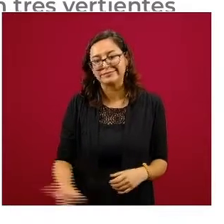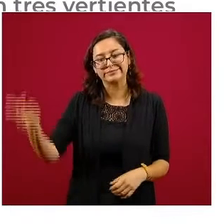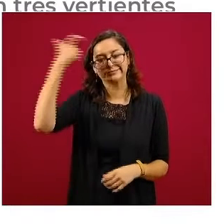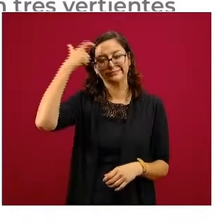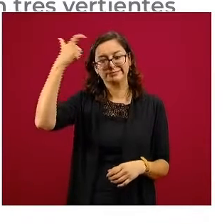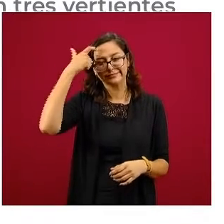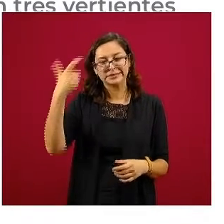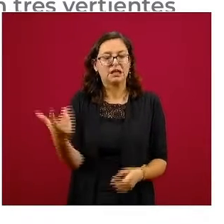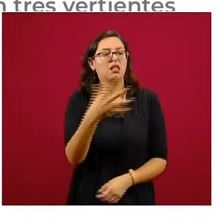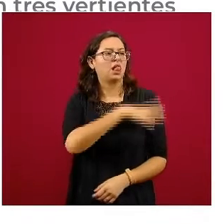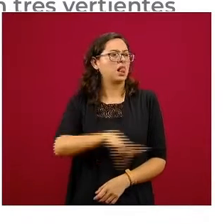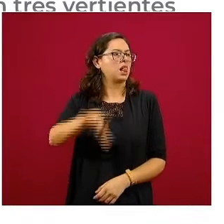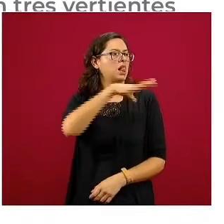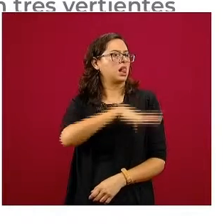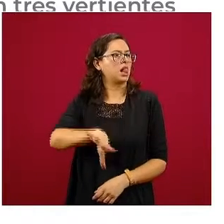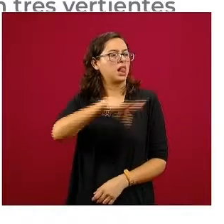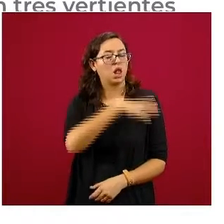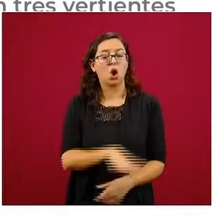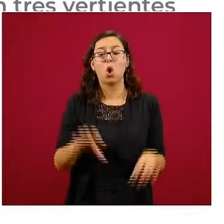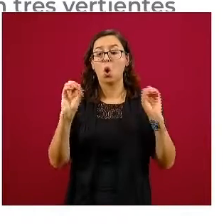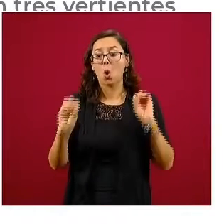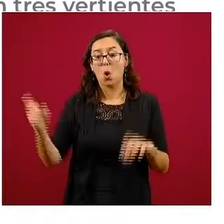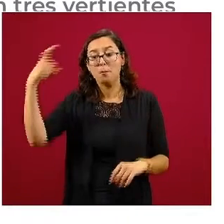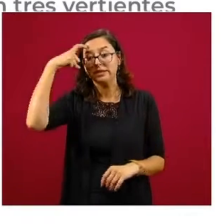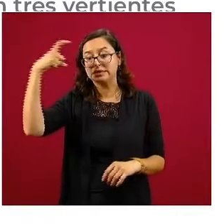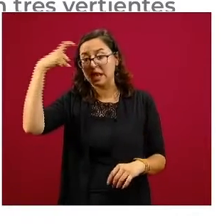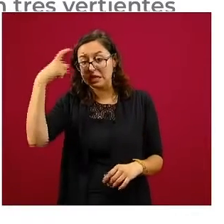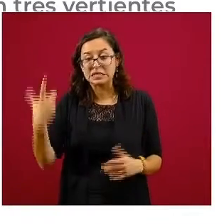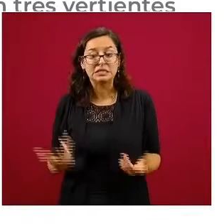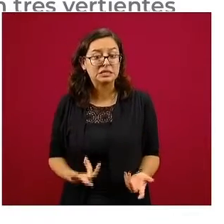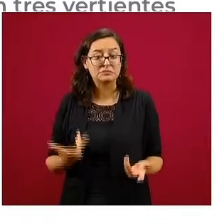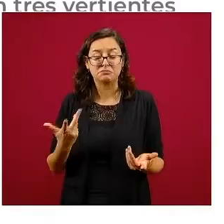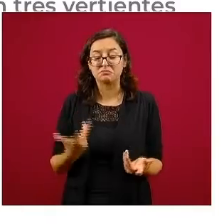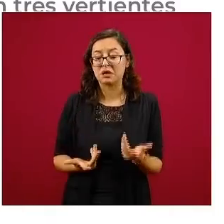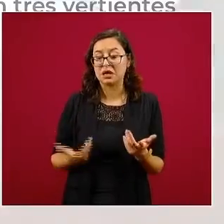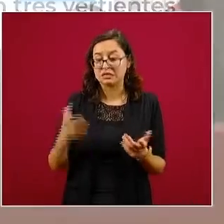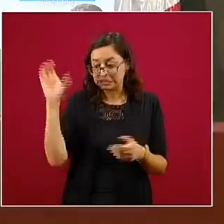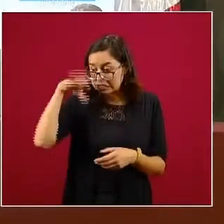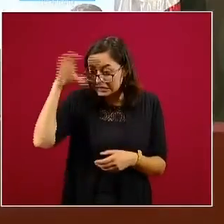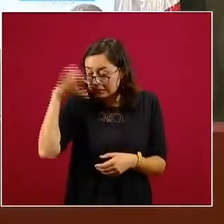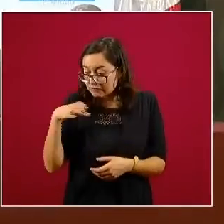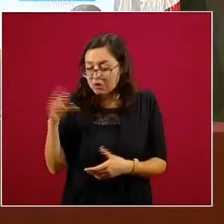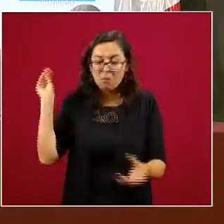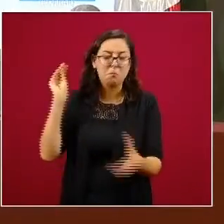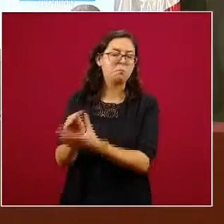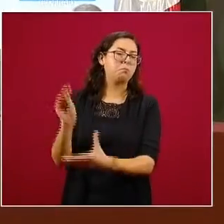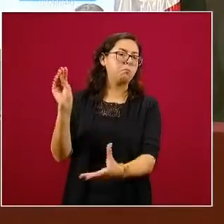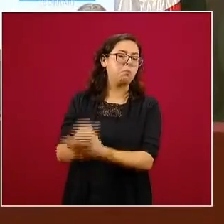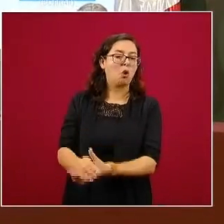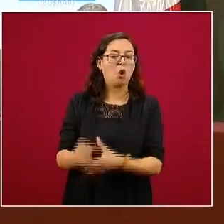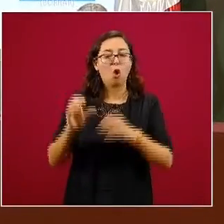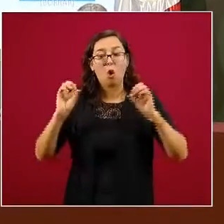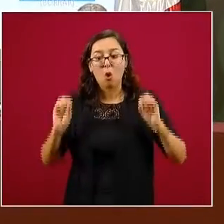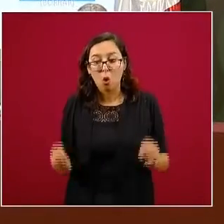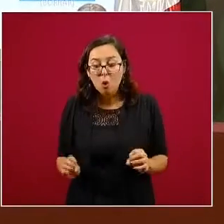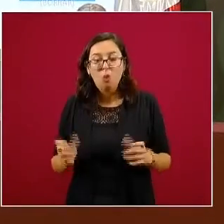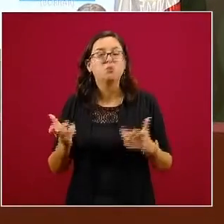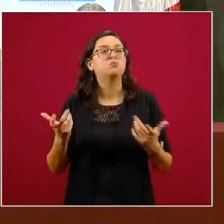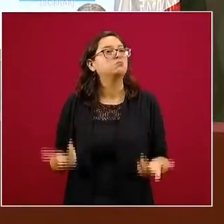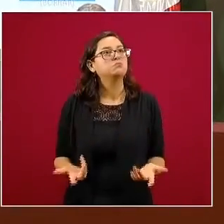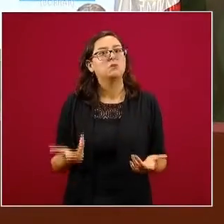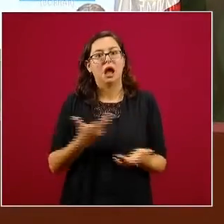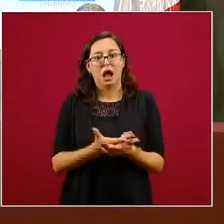de Educación Superior, la OPS puede contribuir a conformar un potente equipo que contribuya a este esfuerzo de